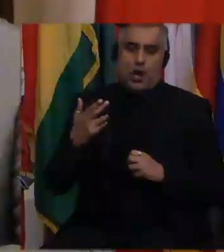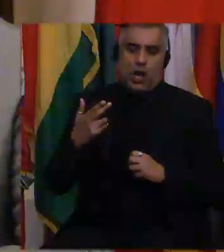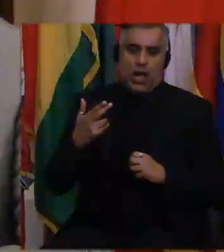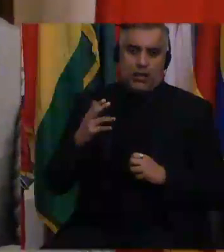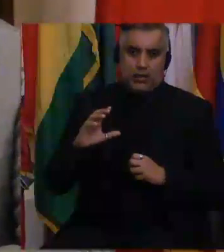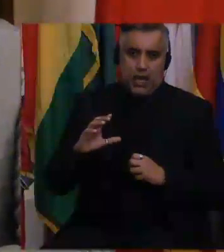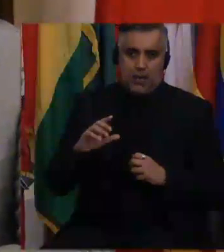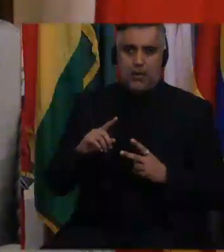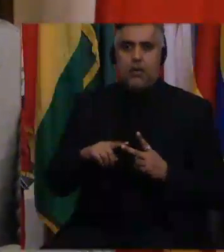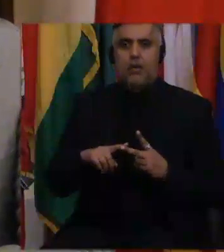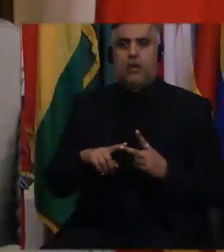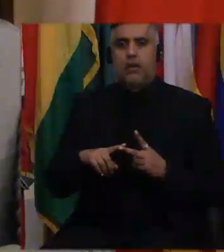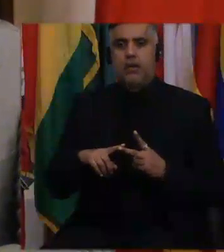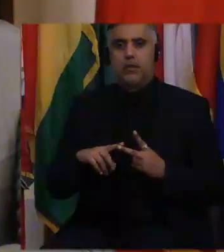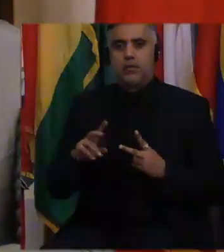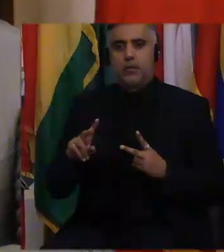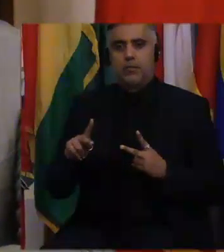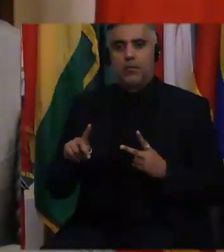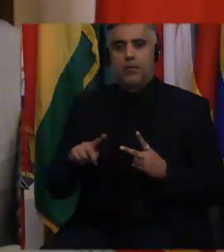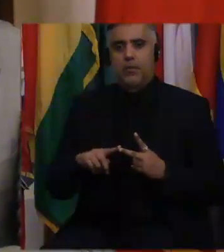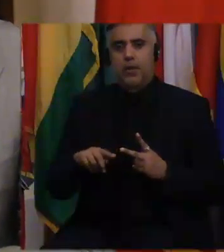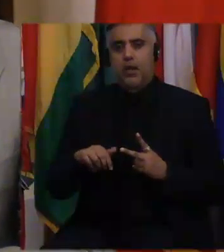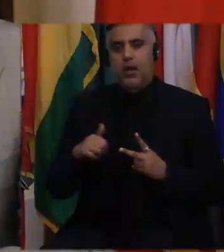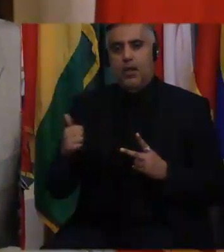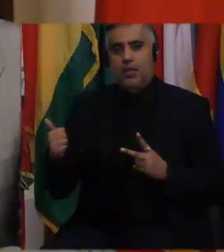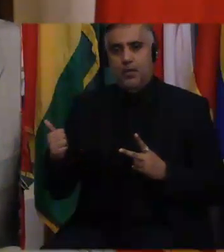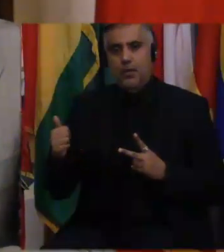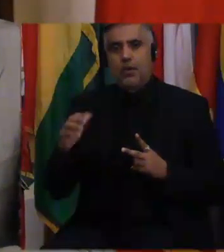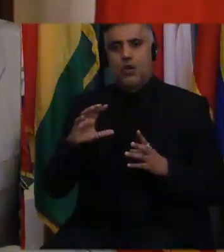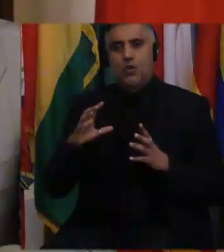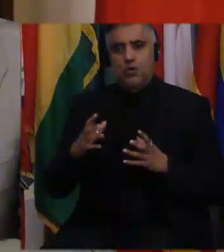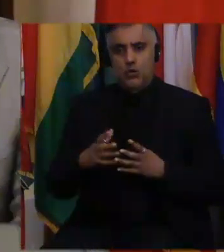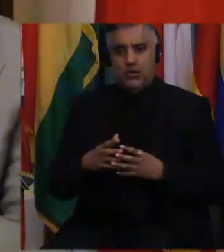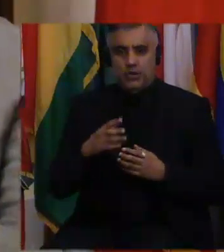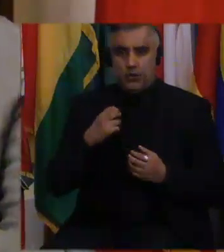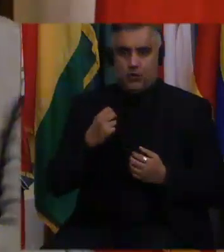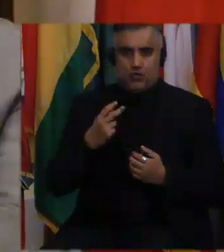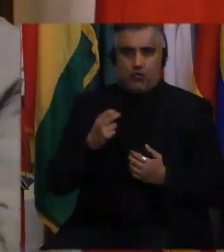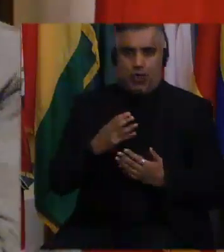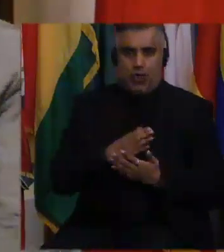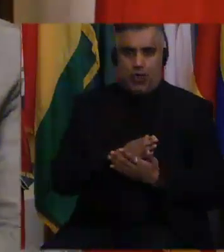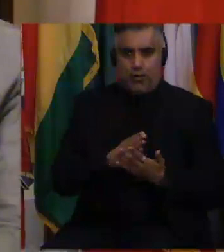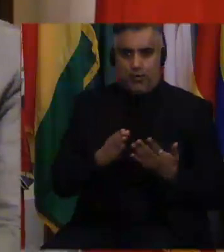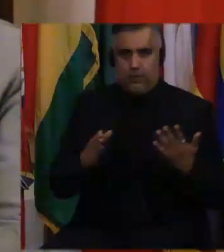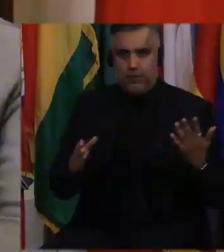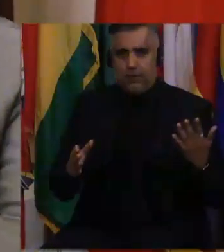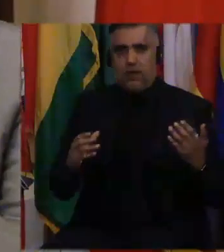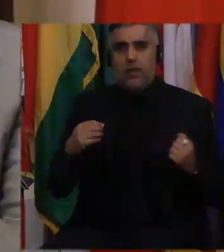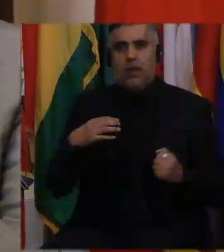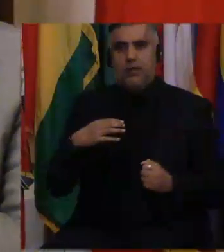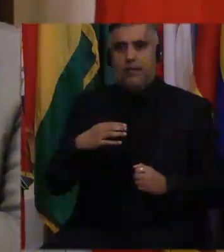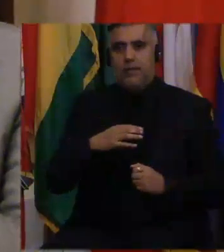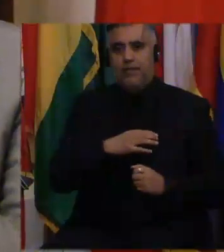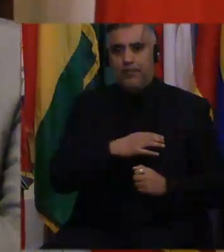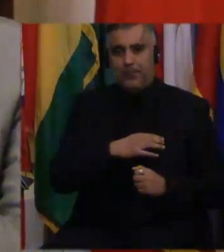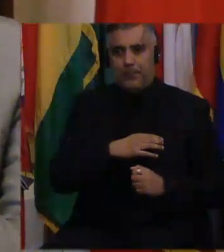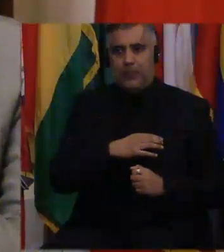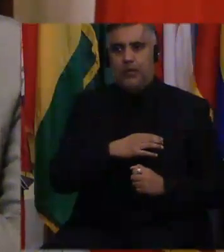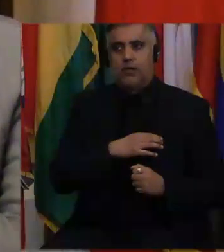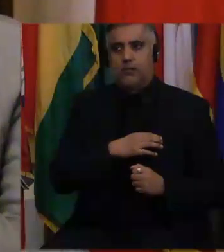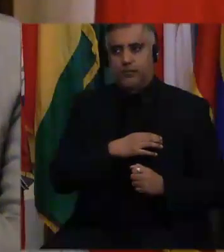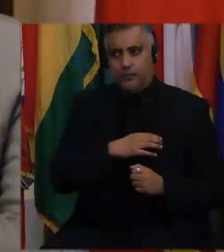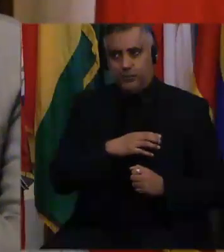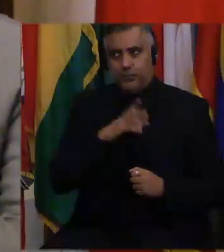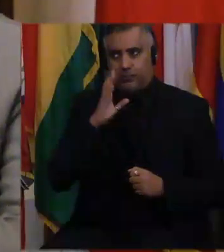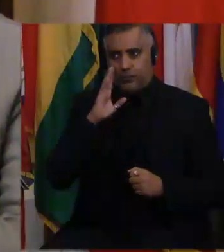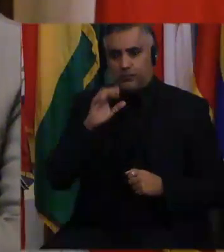todas las otras unidades temáticas de la Comisión, que son 12, también va a trabajar con la transversalidad del tema de género.